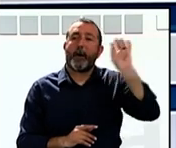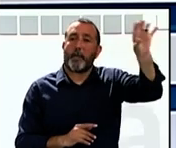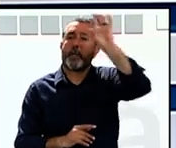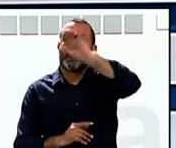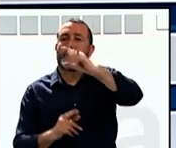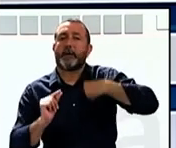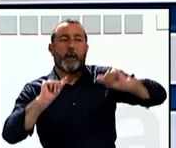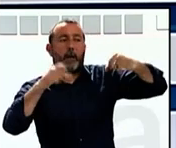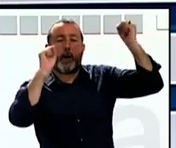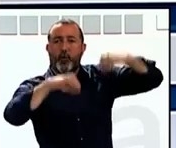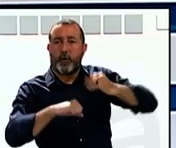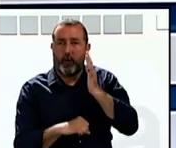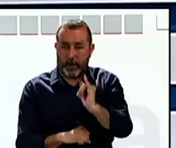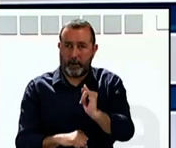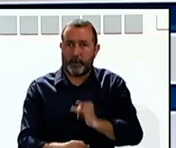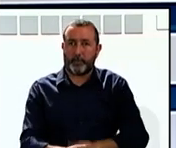acuerdos de reciprocidad